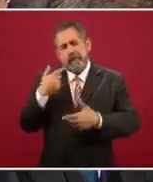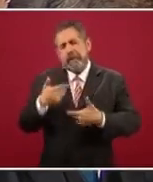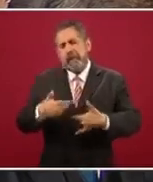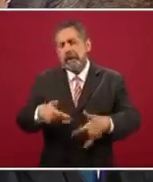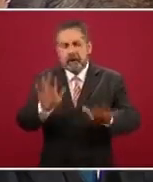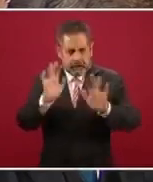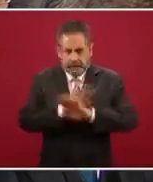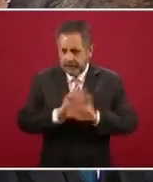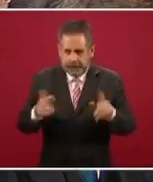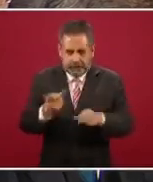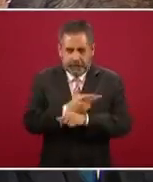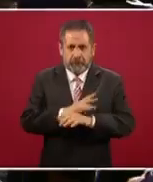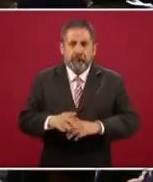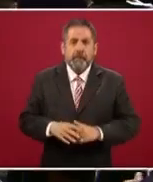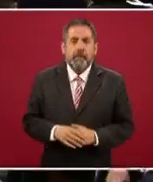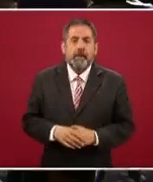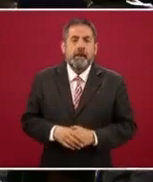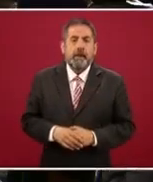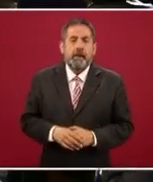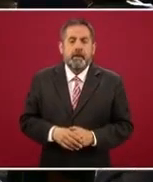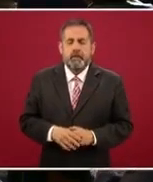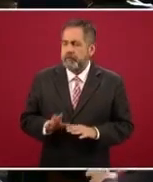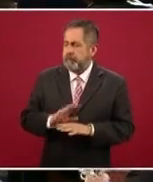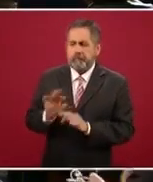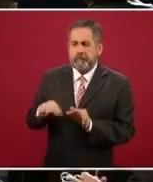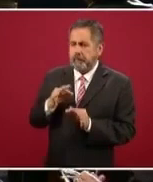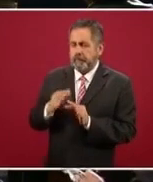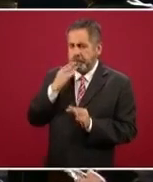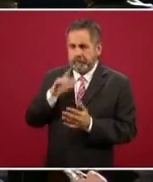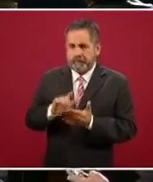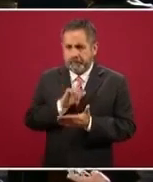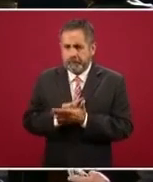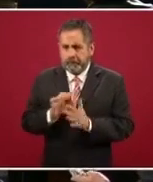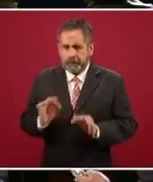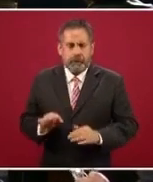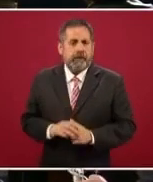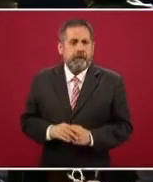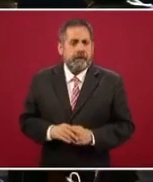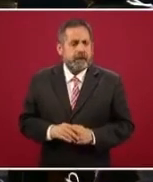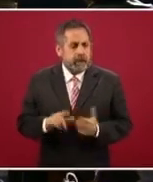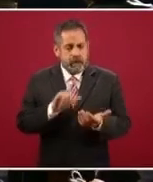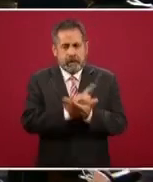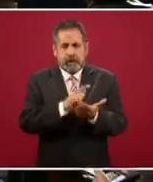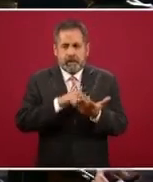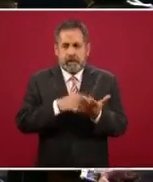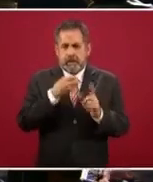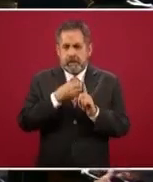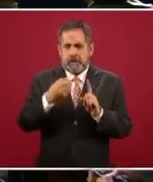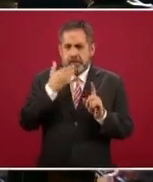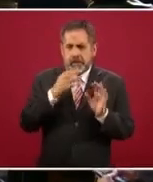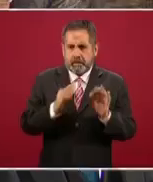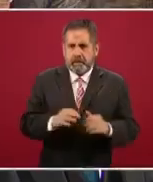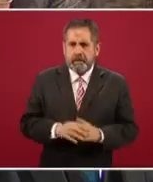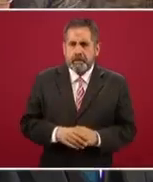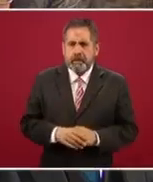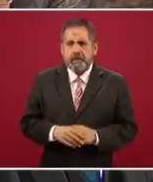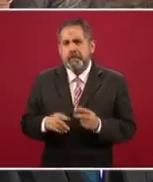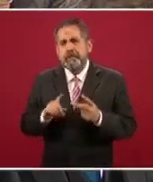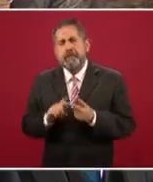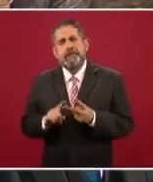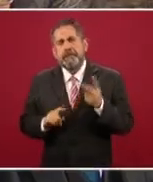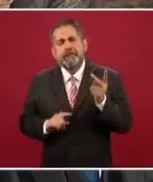y ya se liberó esta parte, ¿no? Sí, estamos bien. Ya está bien la parte legal, la sí. Procedimental. La